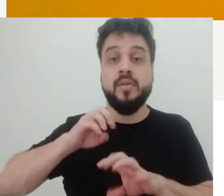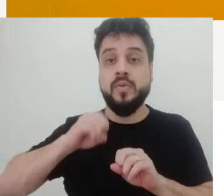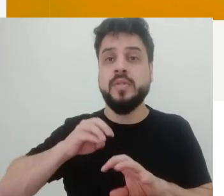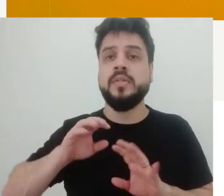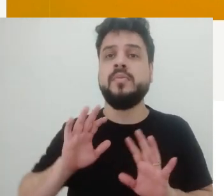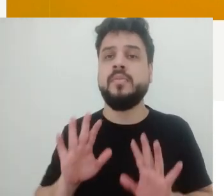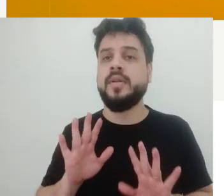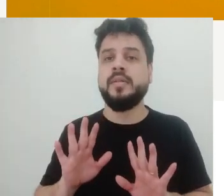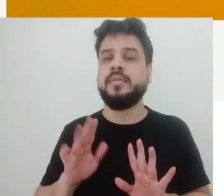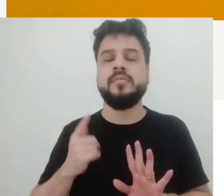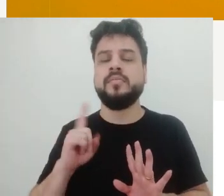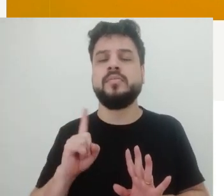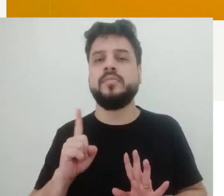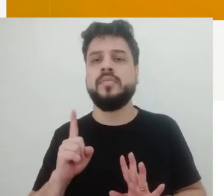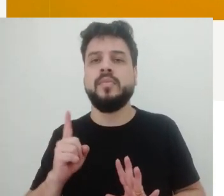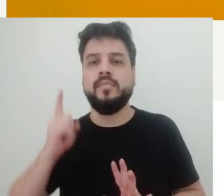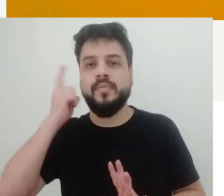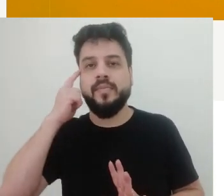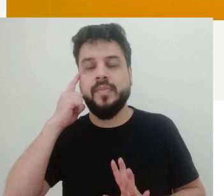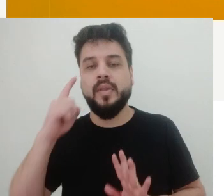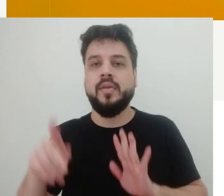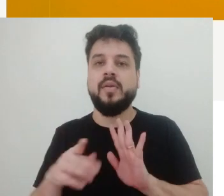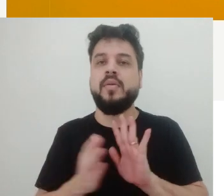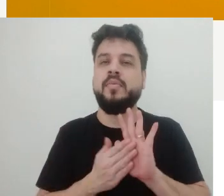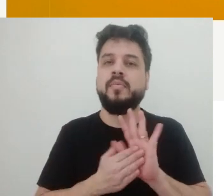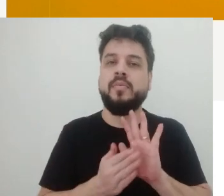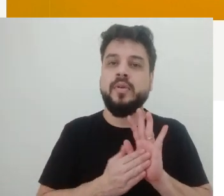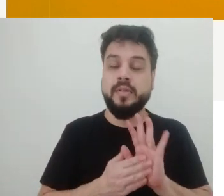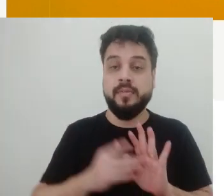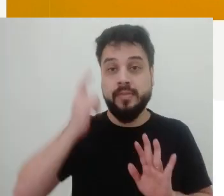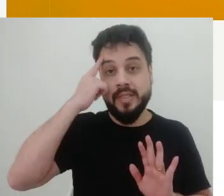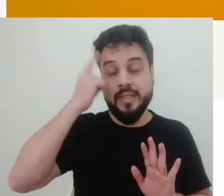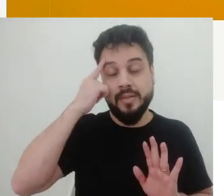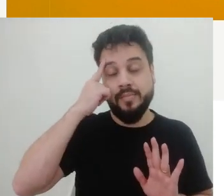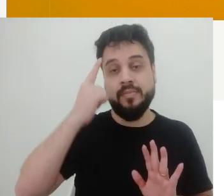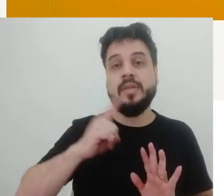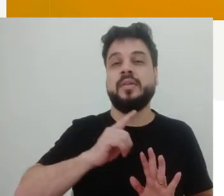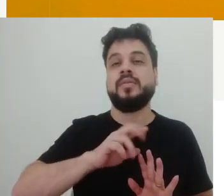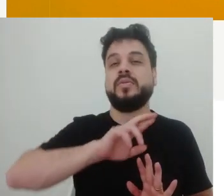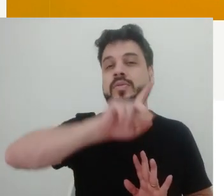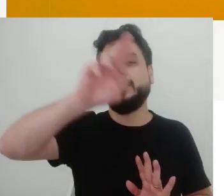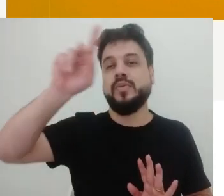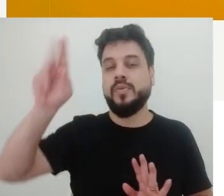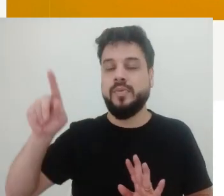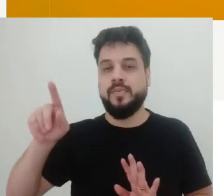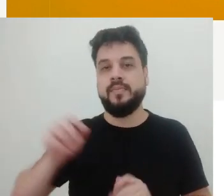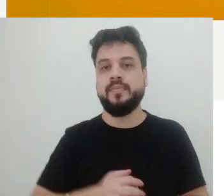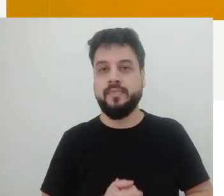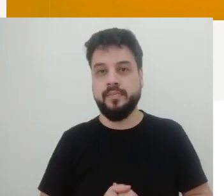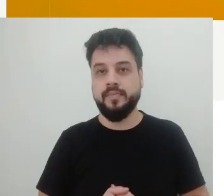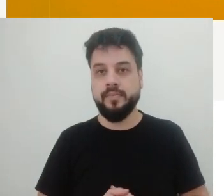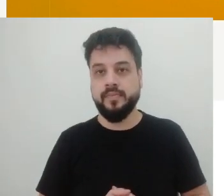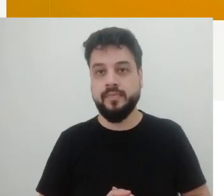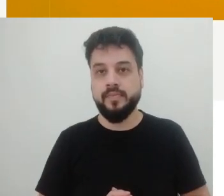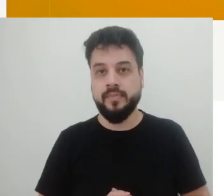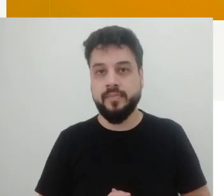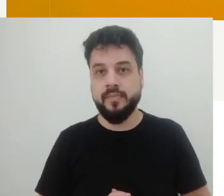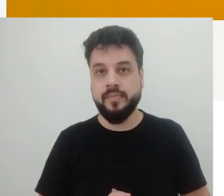¿Cuánto me queda? ¿O nada? Un minuto para terminar. Entonces cierro. Bueno, todo esto para